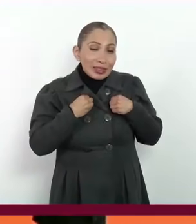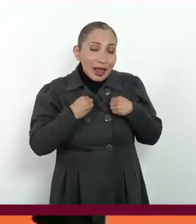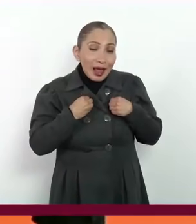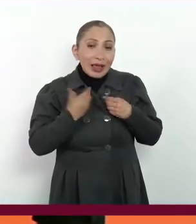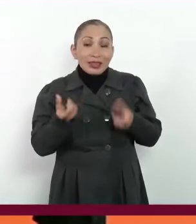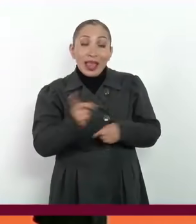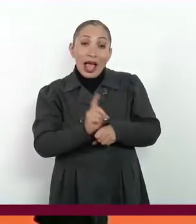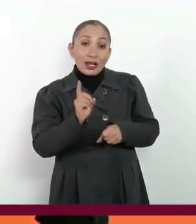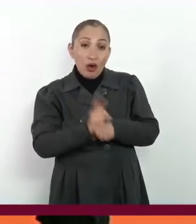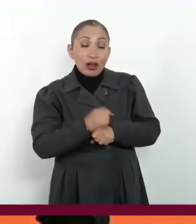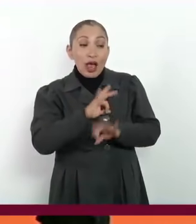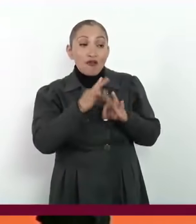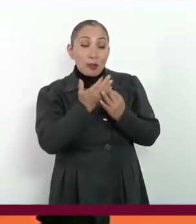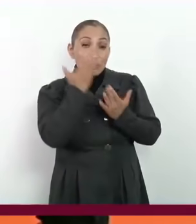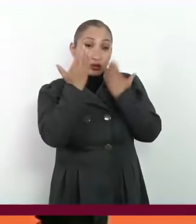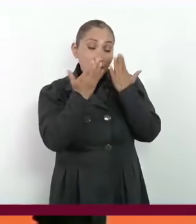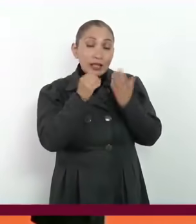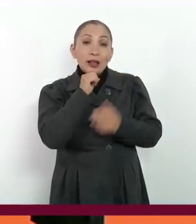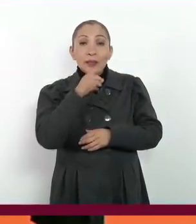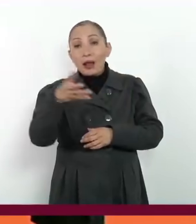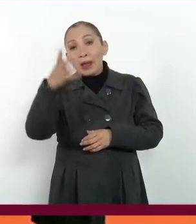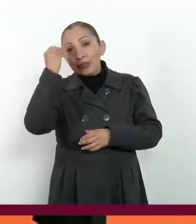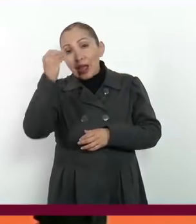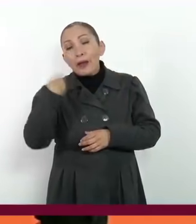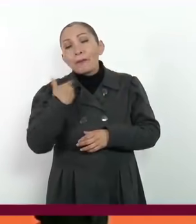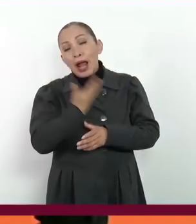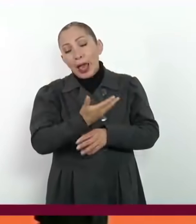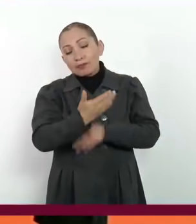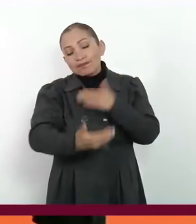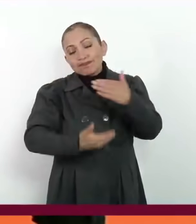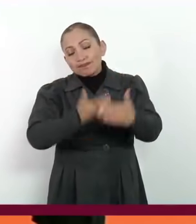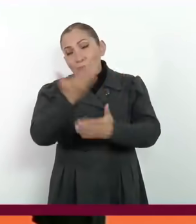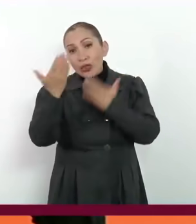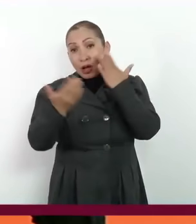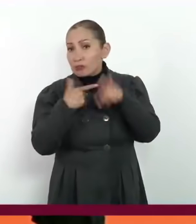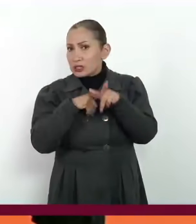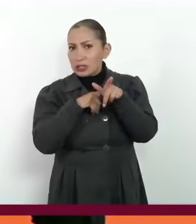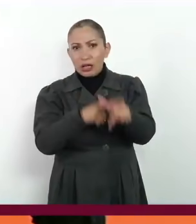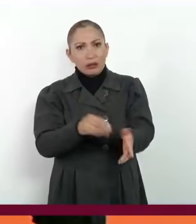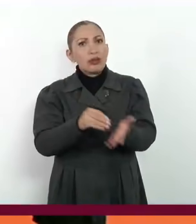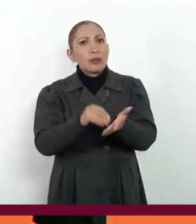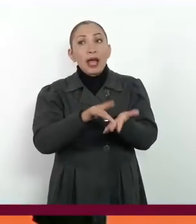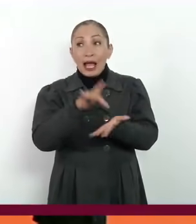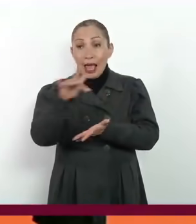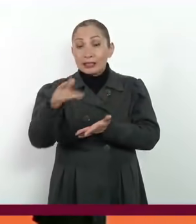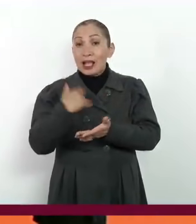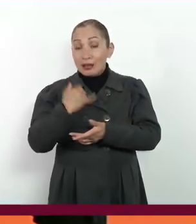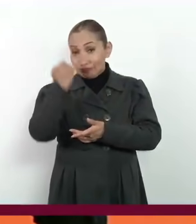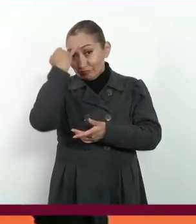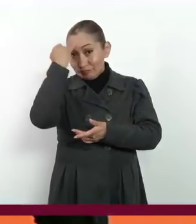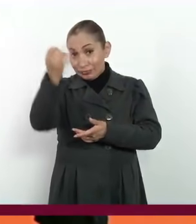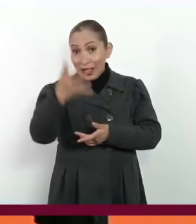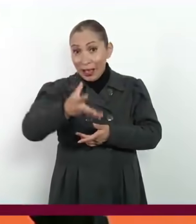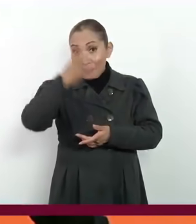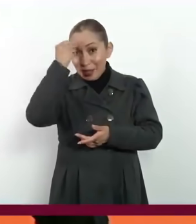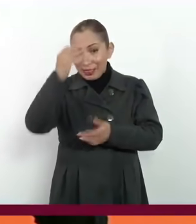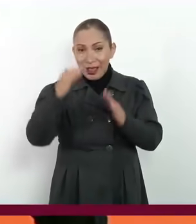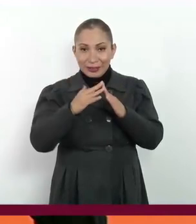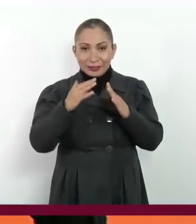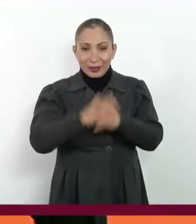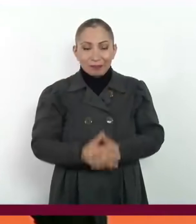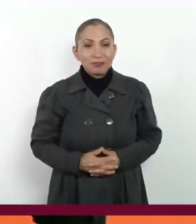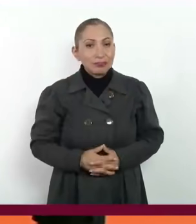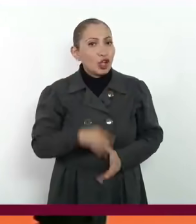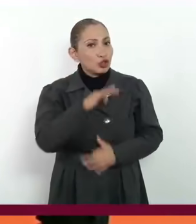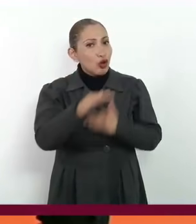en particular la forma de estudiar y de aprender. Pero su proceso educativo no se detiene gracias a esta propuesta de Aprende